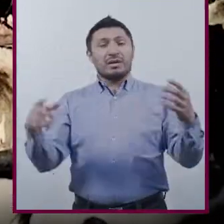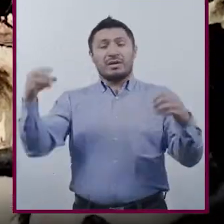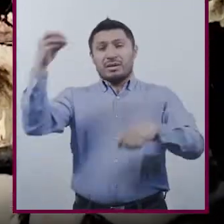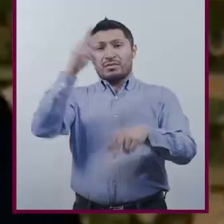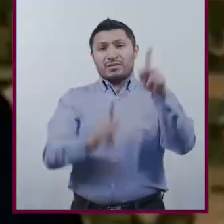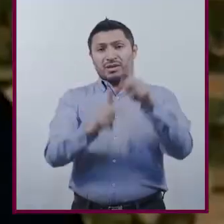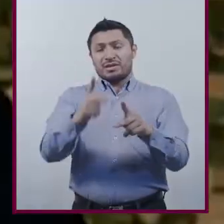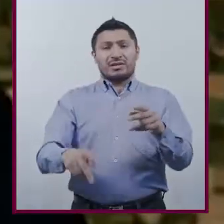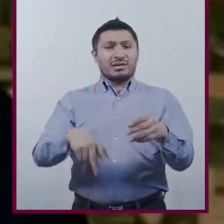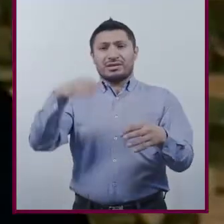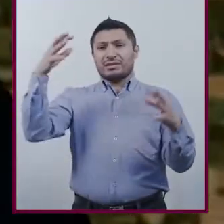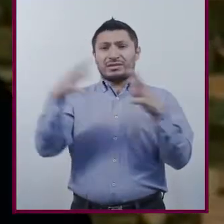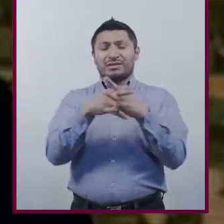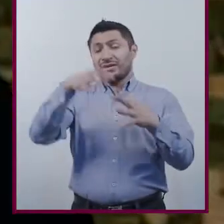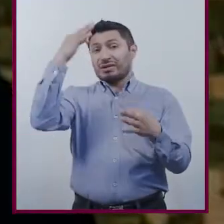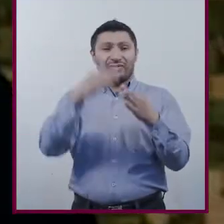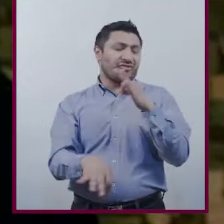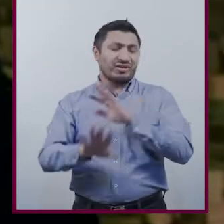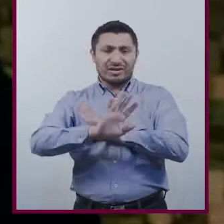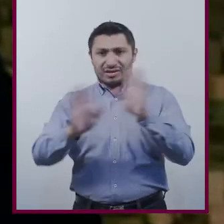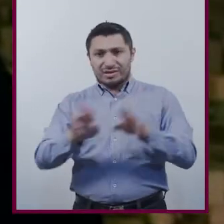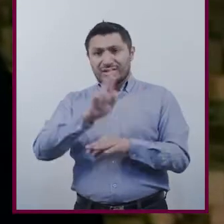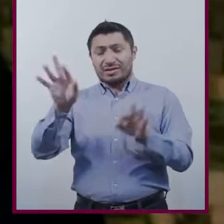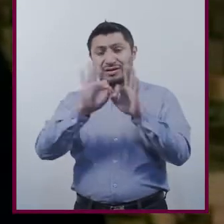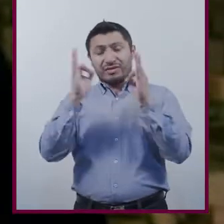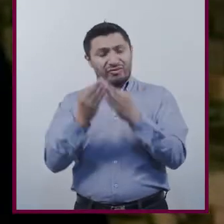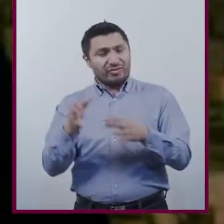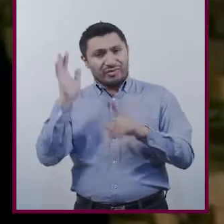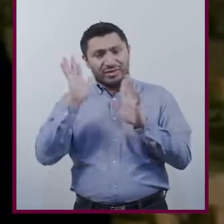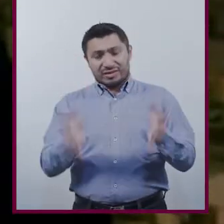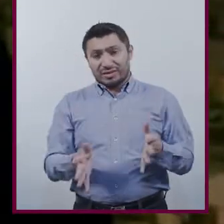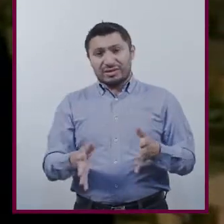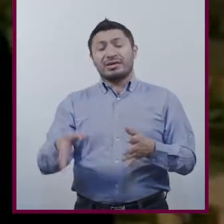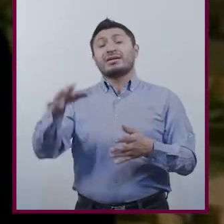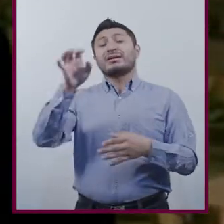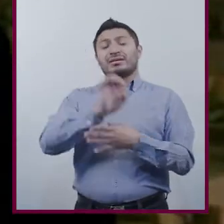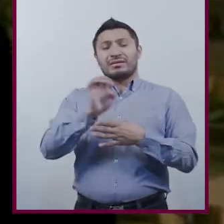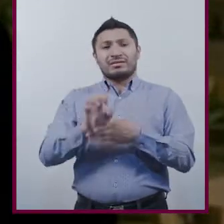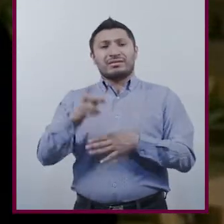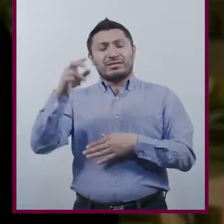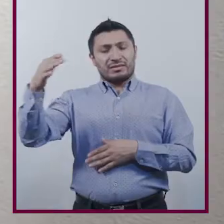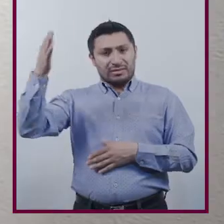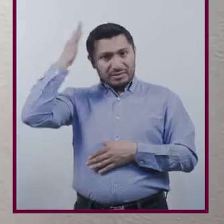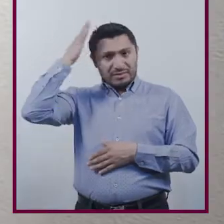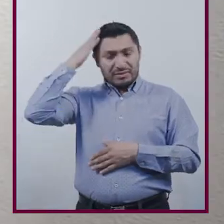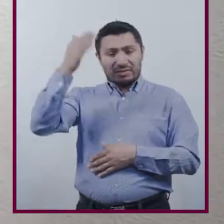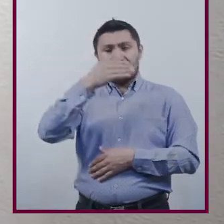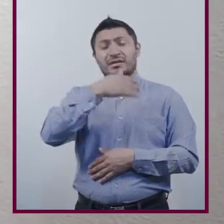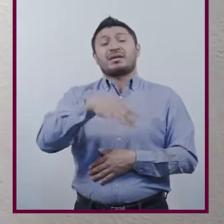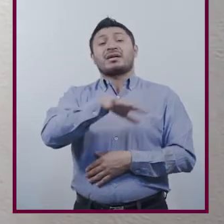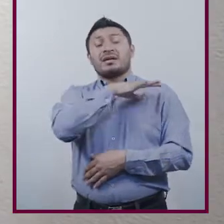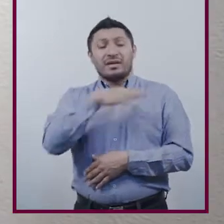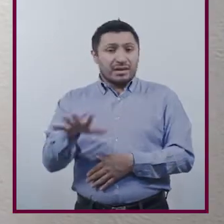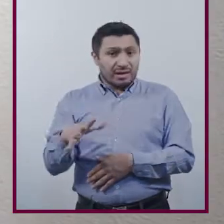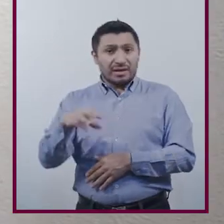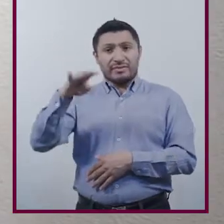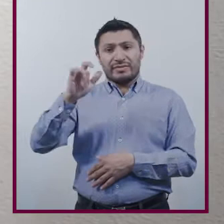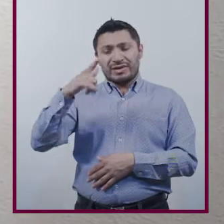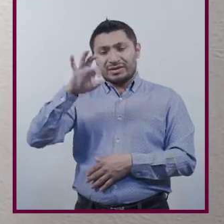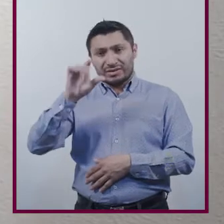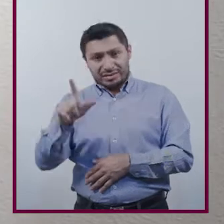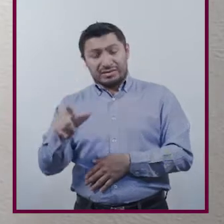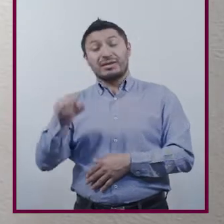de Reforma. Con esta intención dieron la presidencia al general Miguel Miramón. Con la idea de vencer a